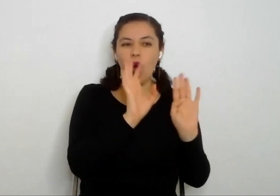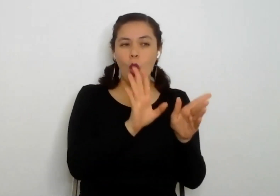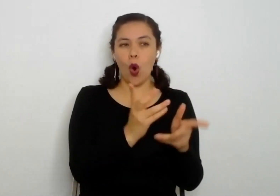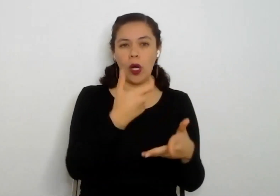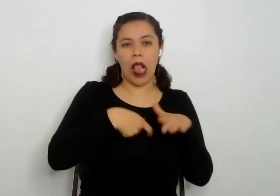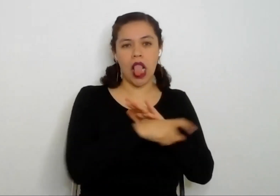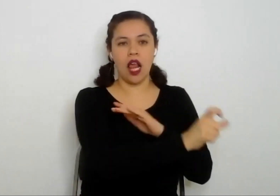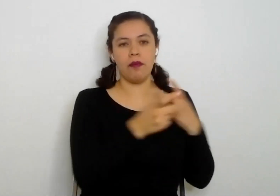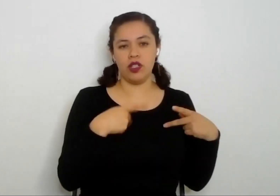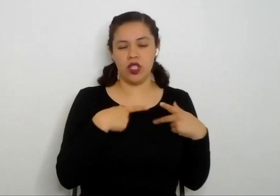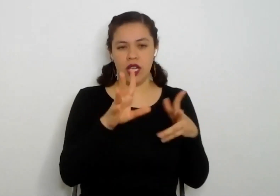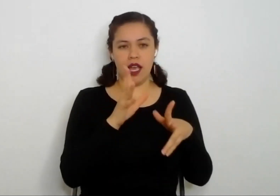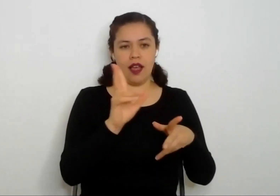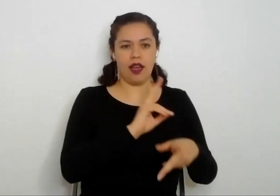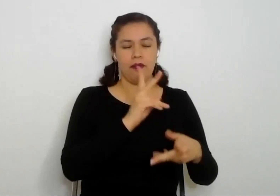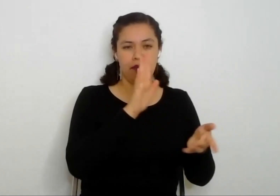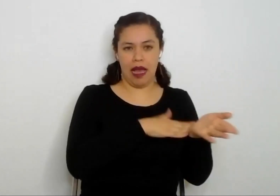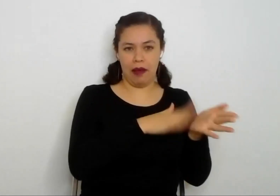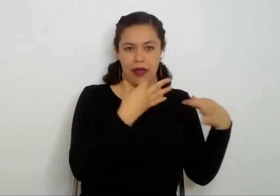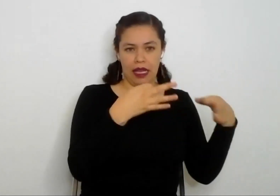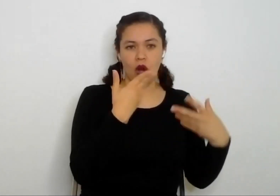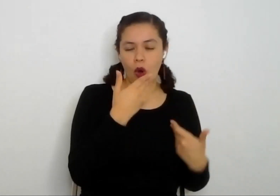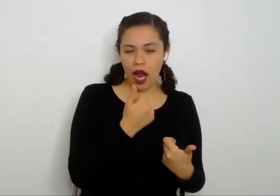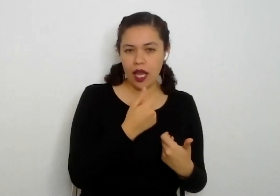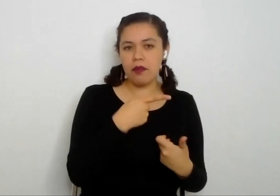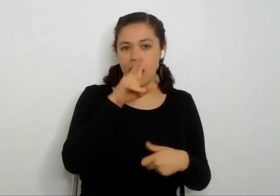ilegal, pero de todas maneras te pone un piso, ¿no?